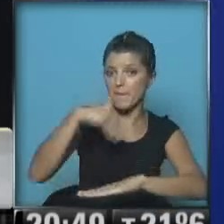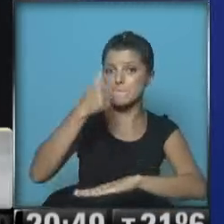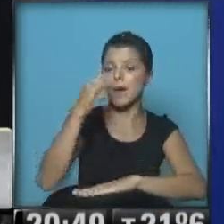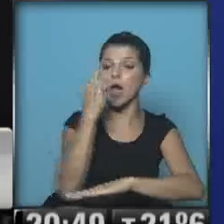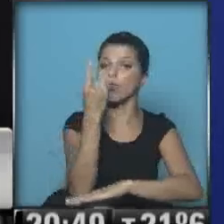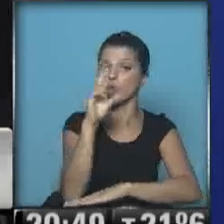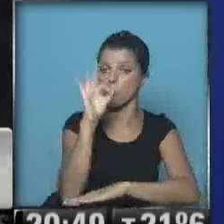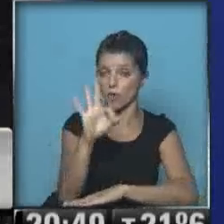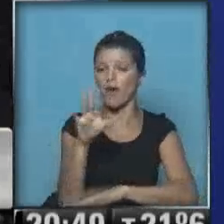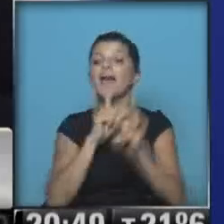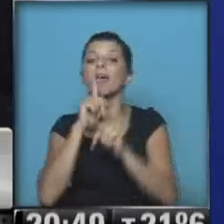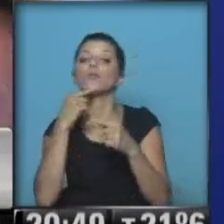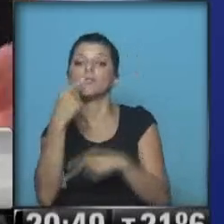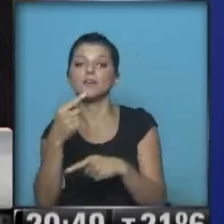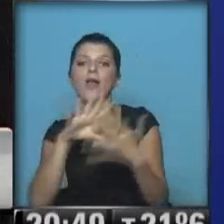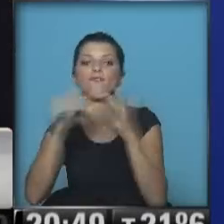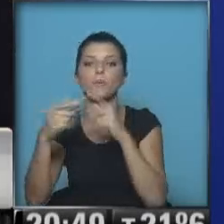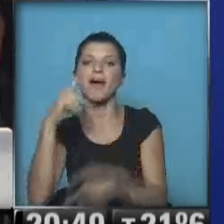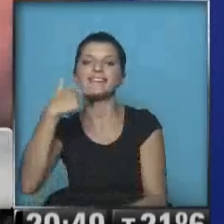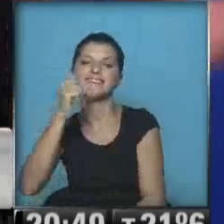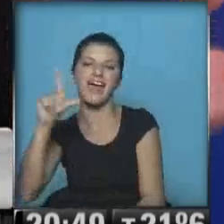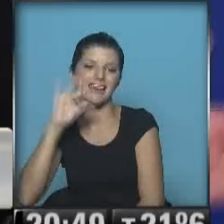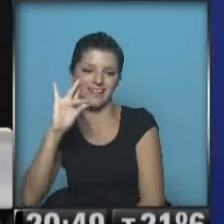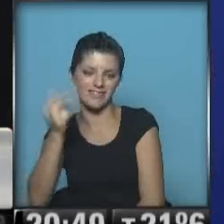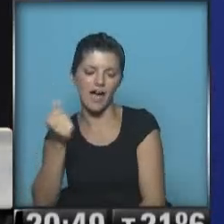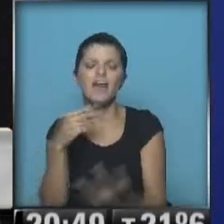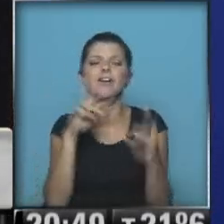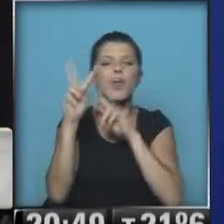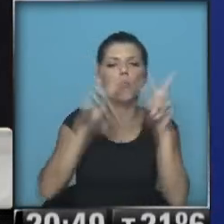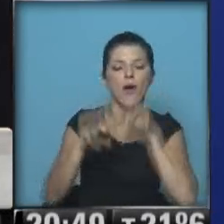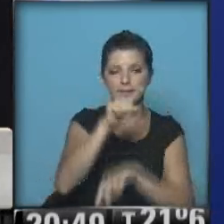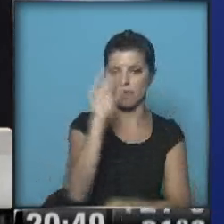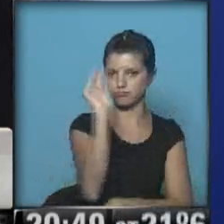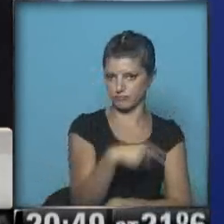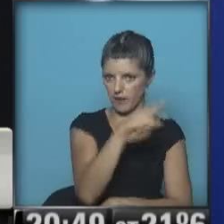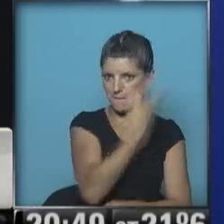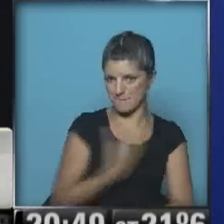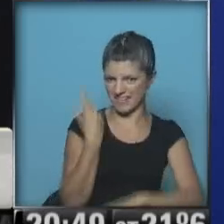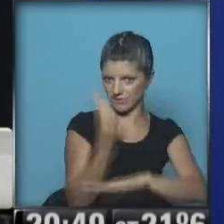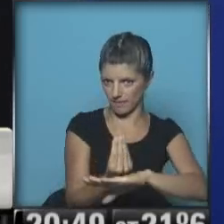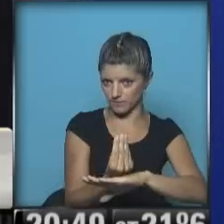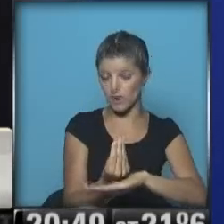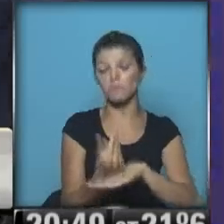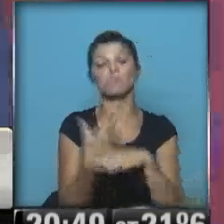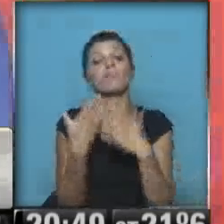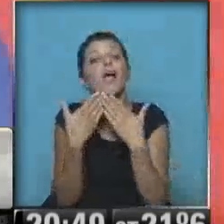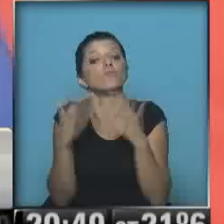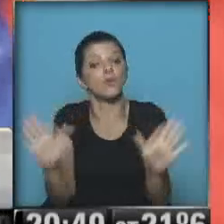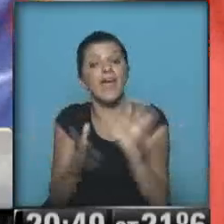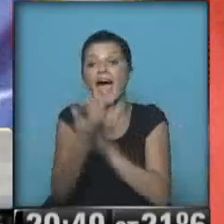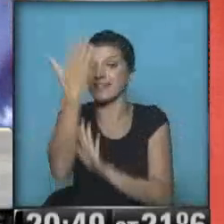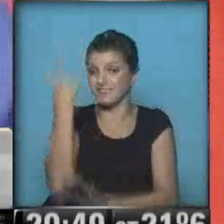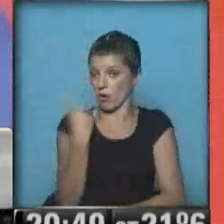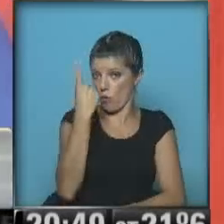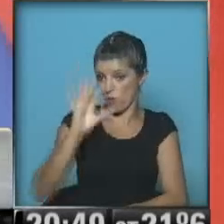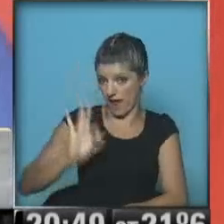se llamó desde la oposición la salida. La salida era provocar la salida del presidente Maduro. Oh, casualidad, ayer se conmemoró un